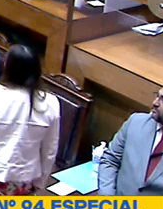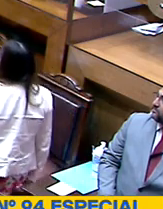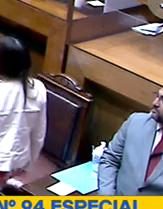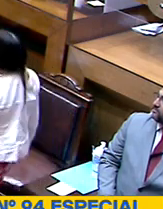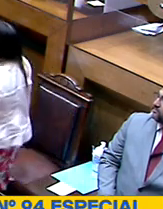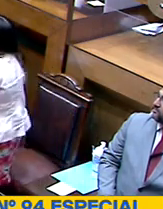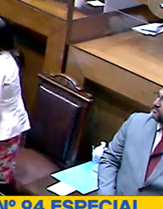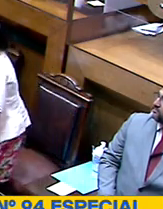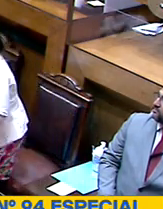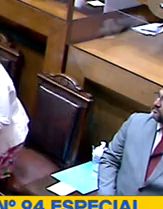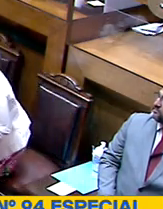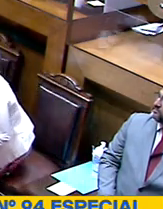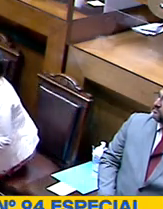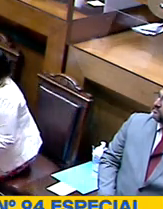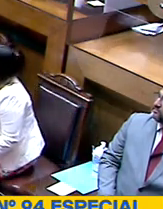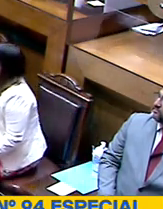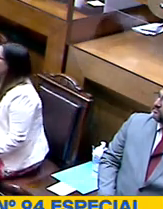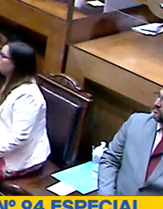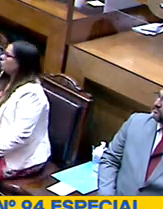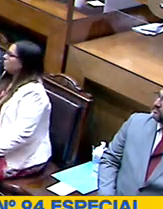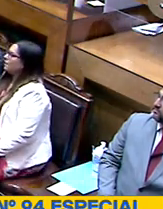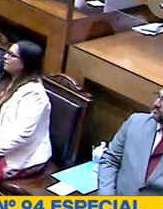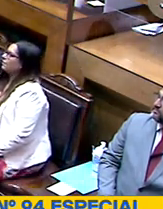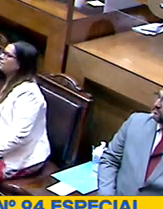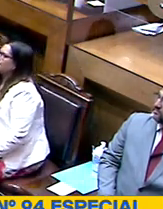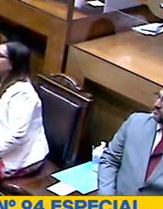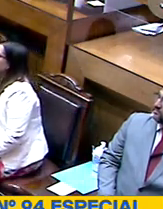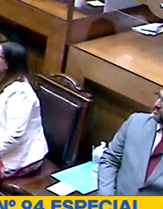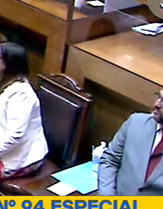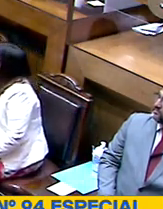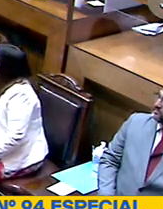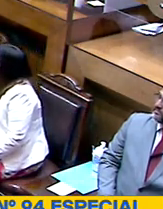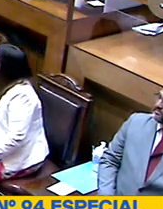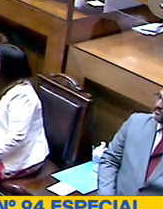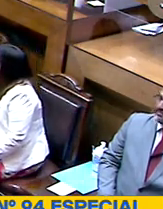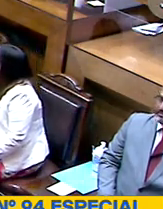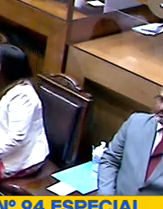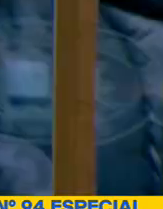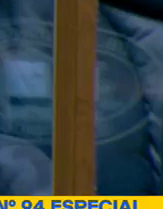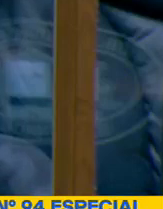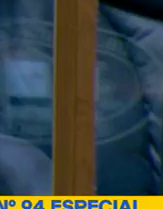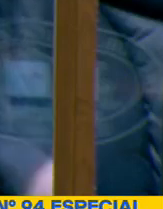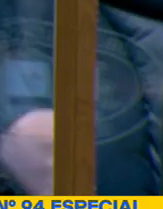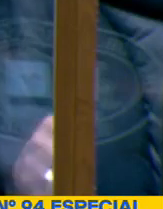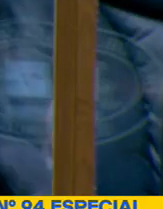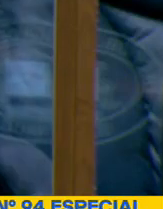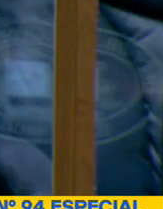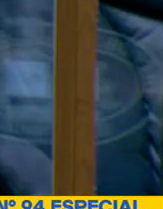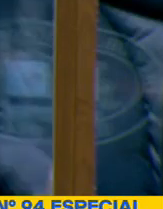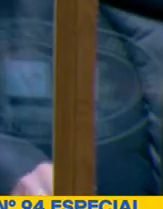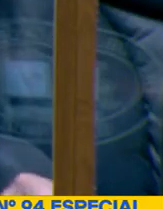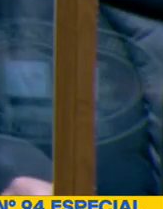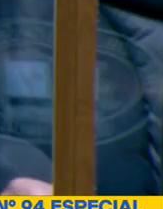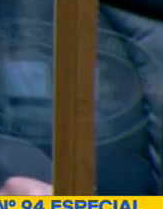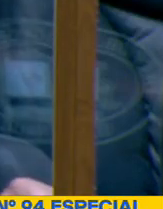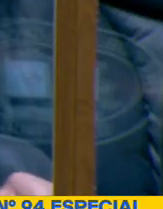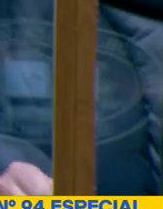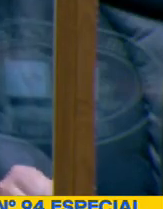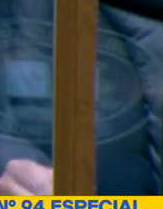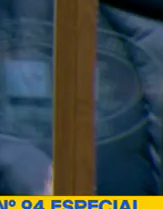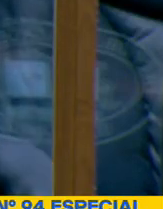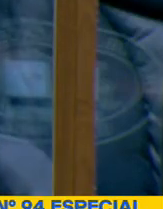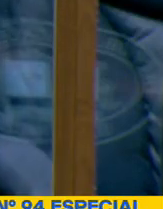Muchas gracias, presidente. Y por su intermedio saludar a la ministra del Interior. Minuto